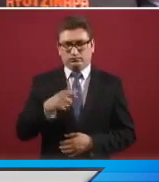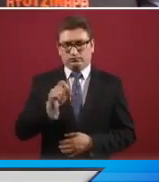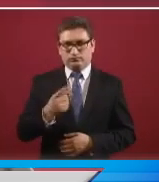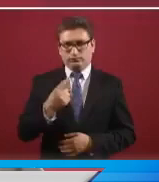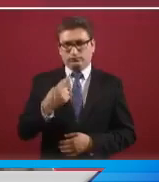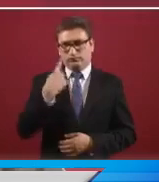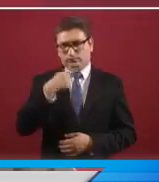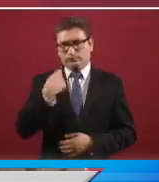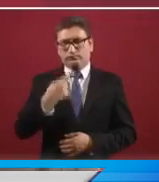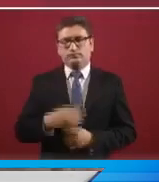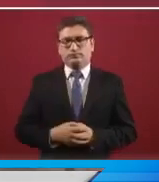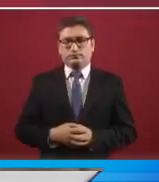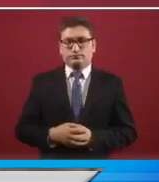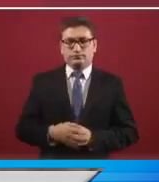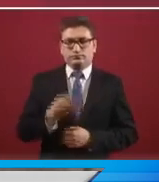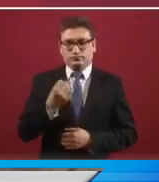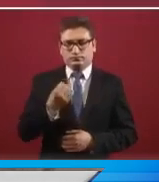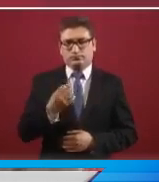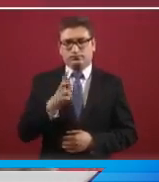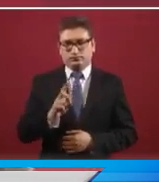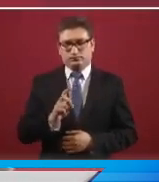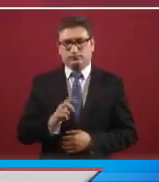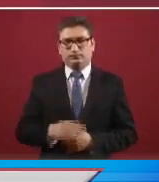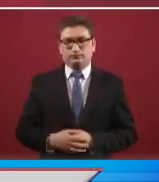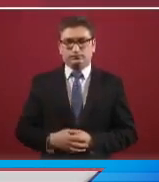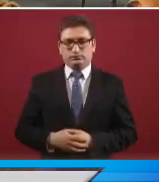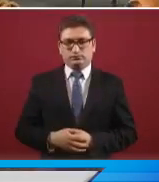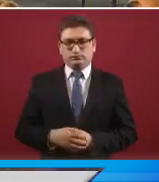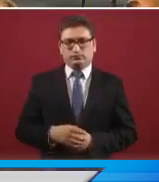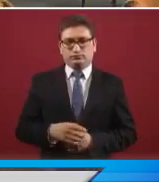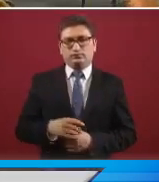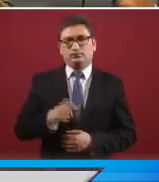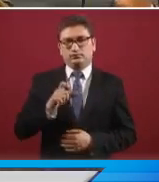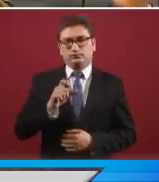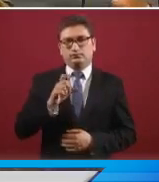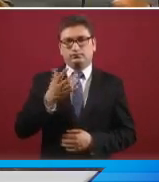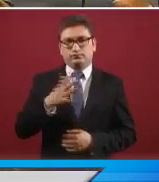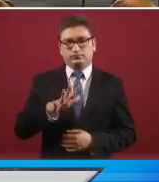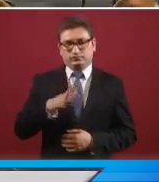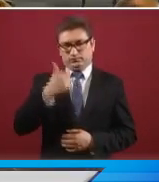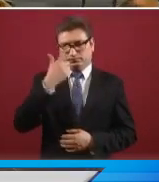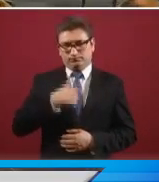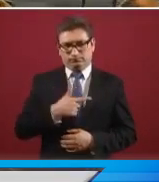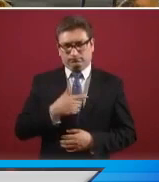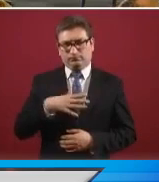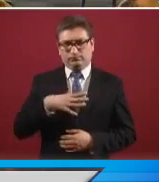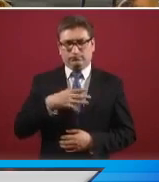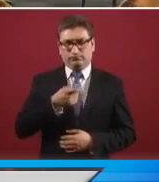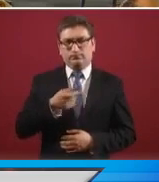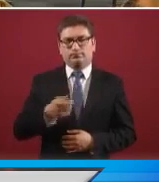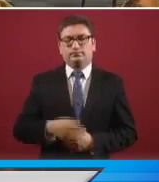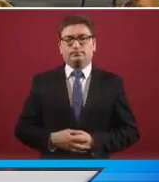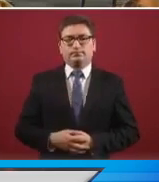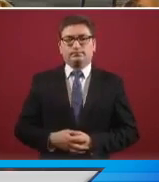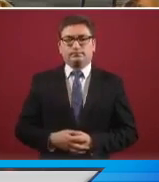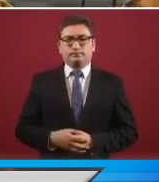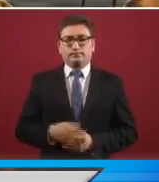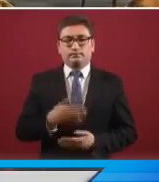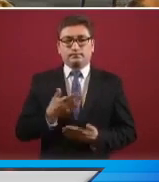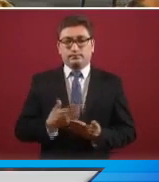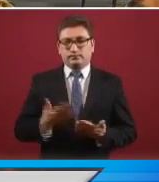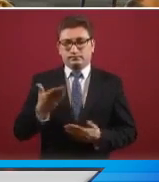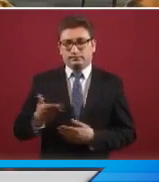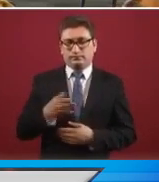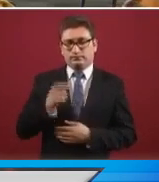La Comisión del Gobierno y los padres de familia entraron sin restricciones. De igual manera se han abierto investigaciones internas de la Policía Federal